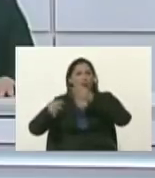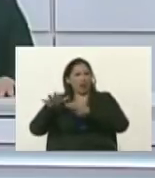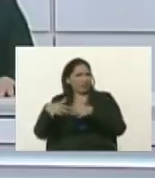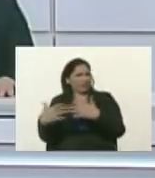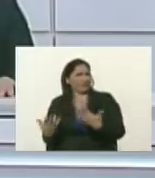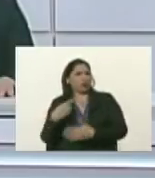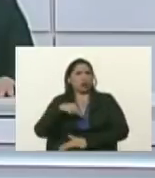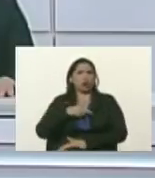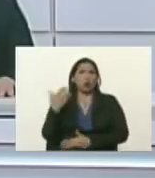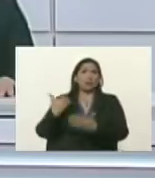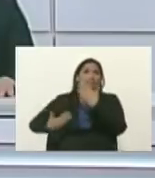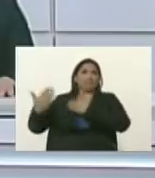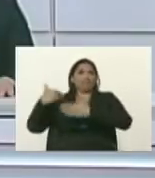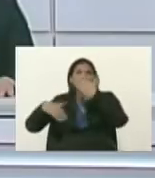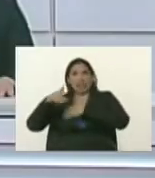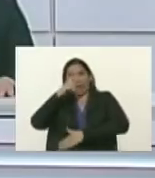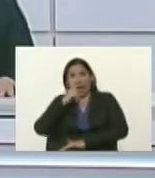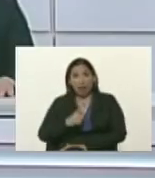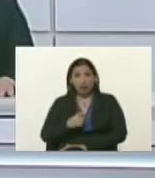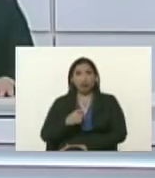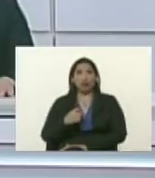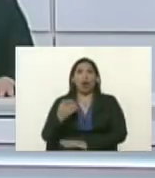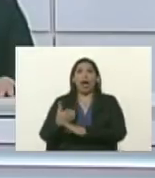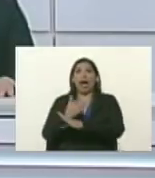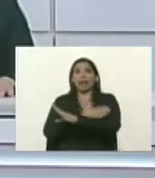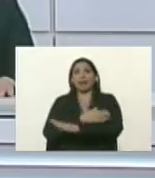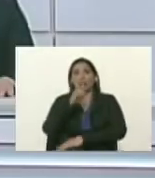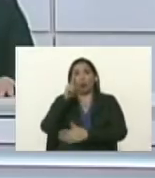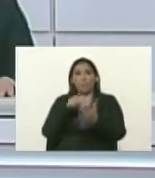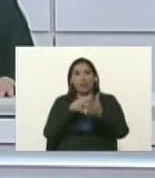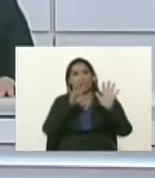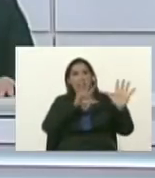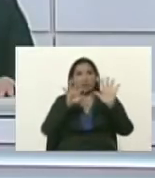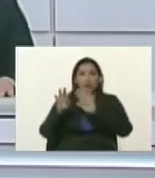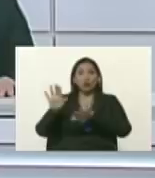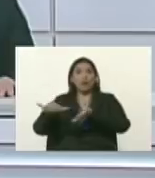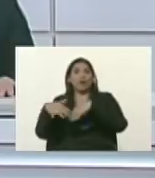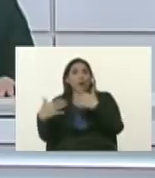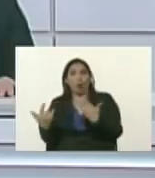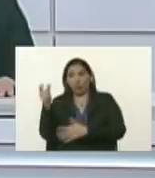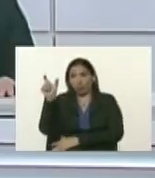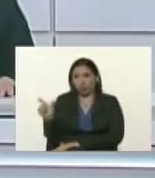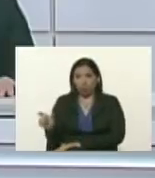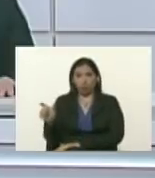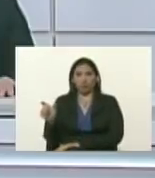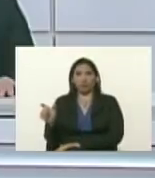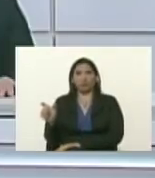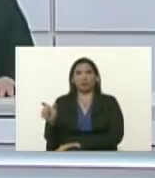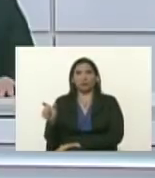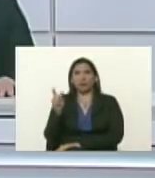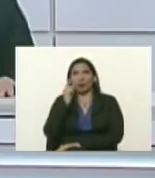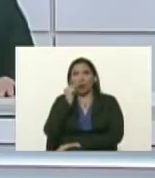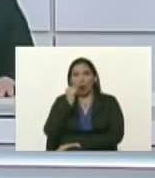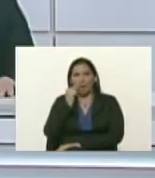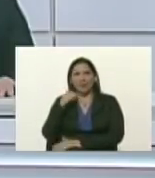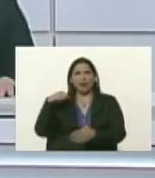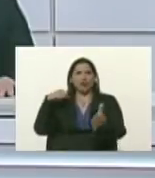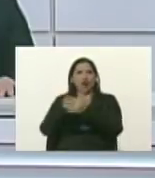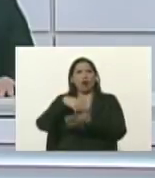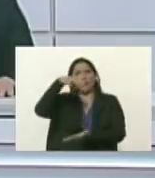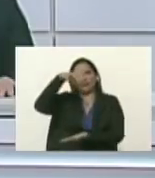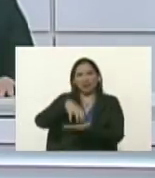estamos remontando a años previos al año 2019, cuando, producto del golpe de